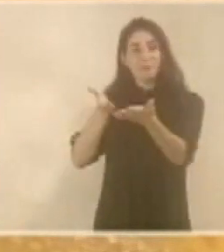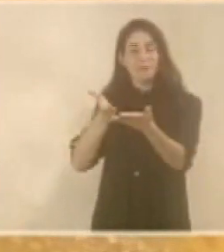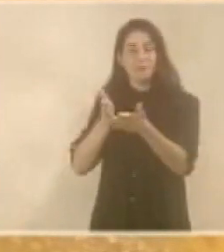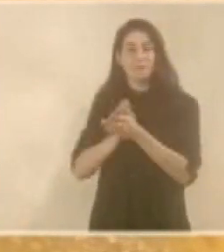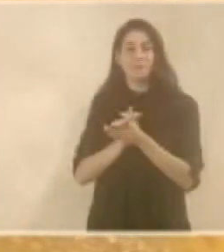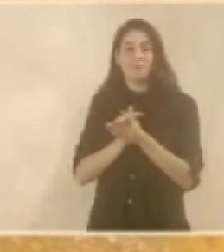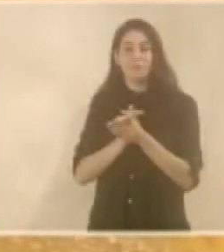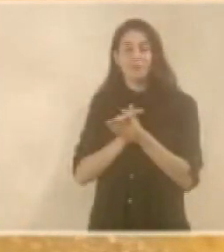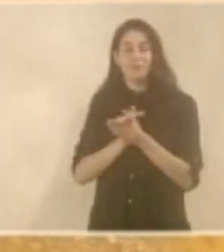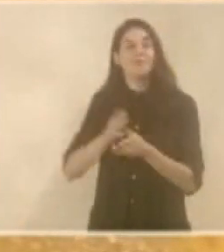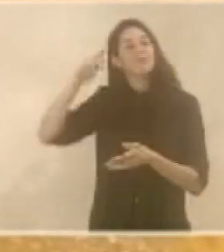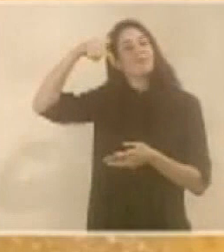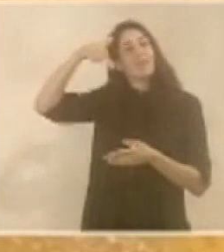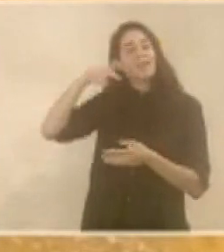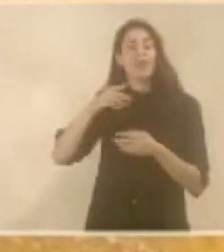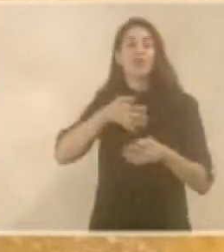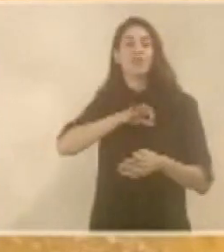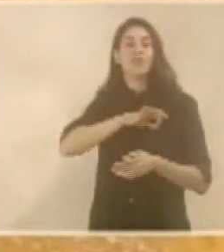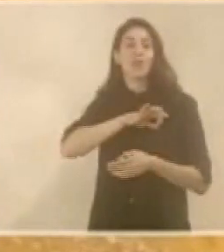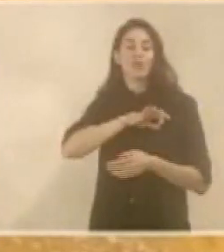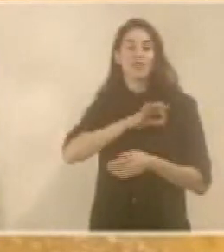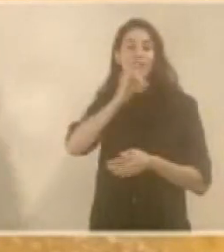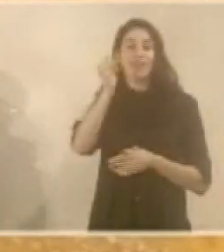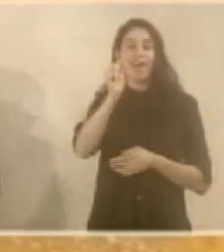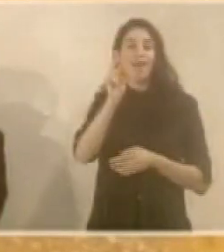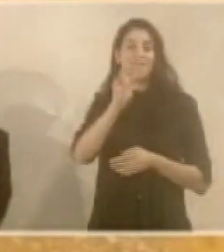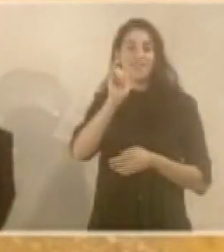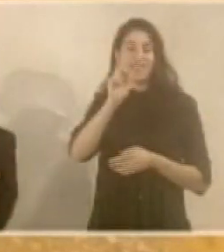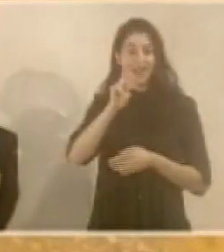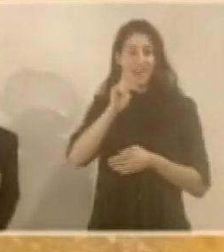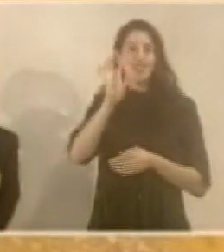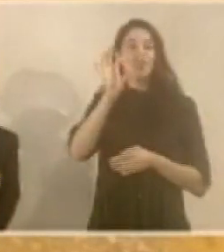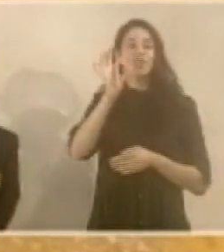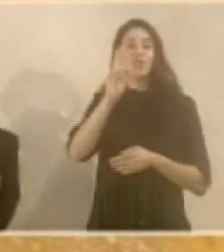el coronel don Javier Ángel Soriano. Muchas gracias.